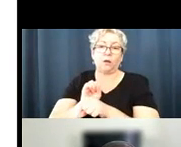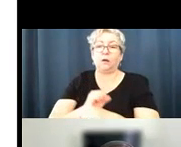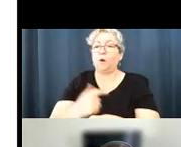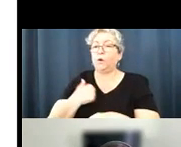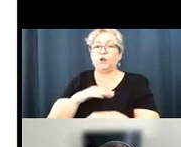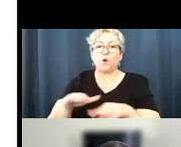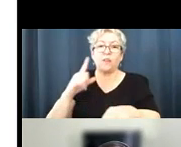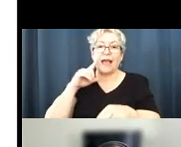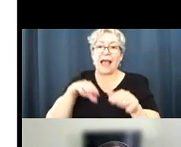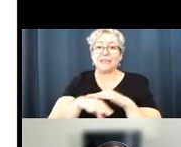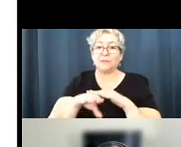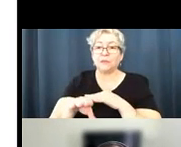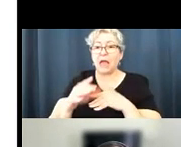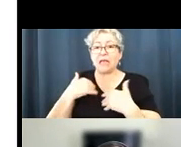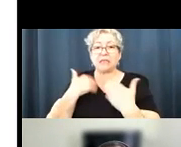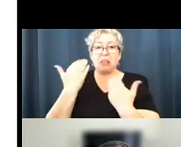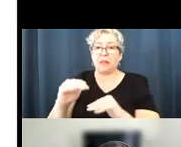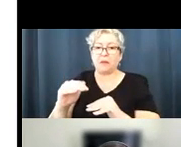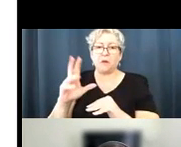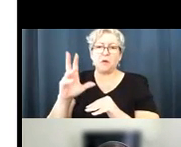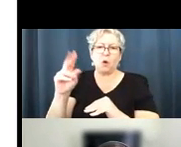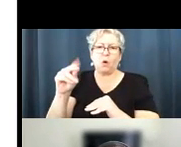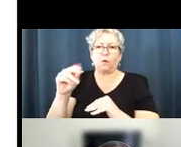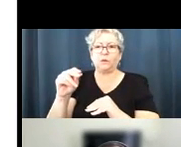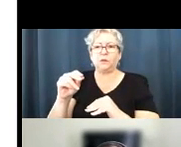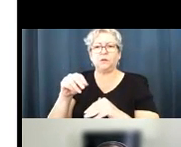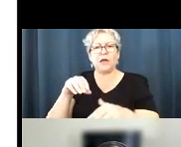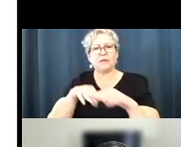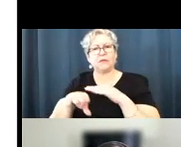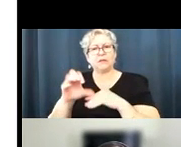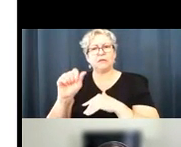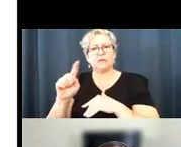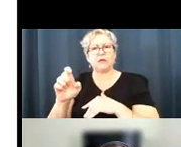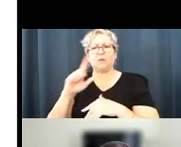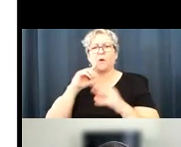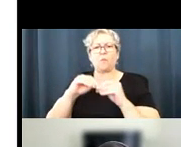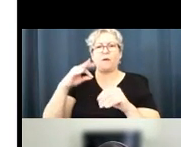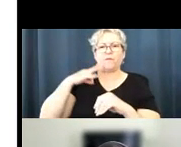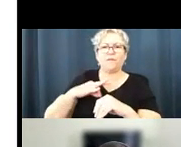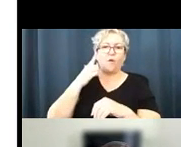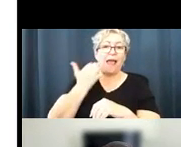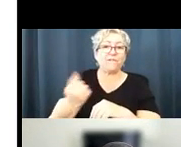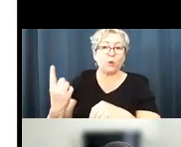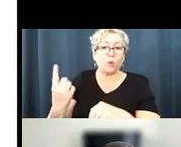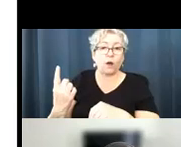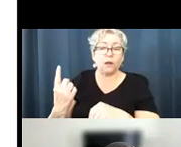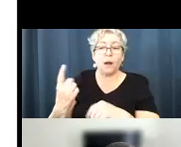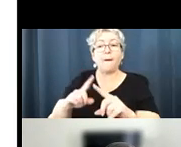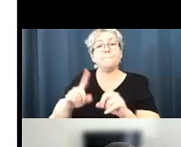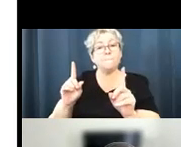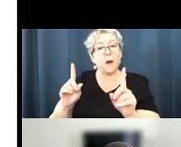que eso funcione. Nosotros no pensamos que eso es una limitación, pero entendemos que entonces su sitio va a ser